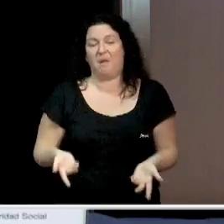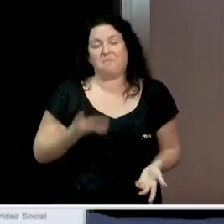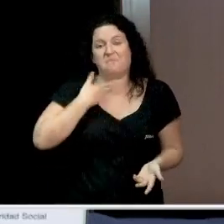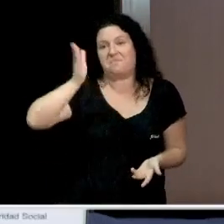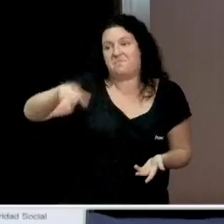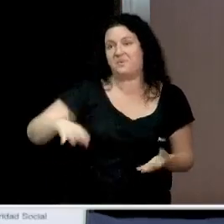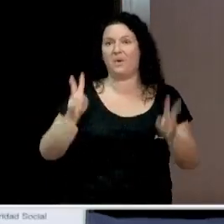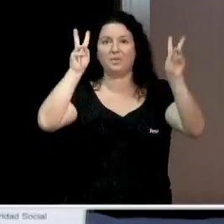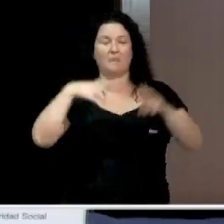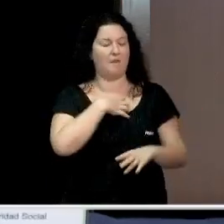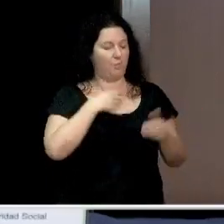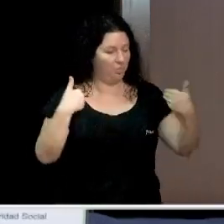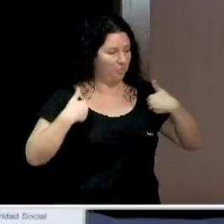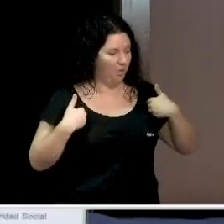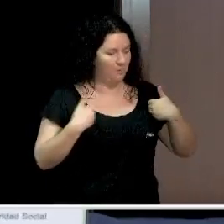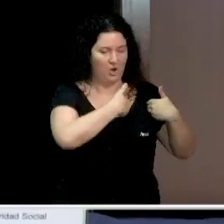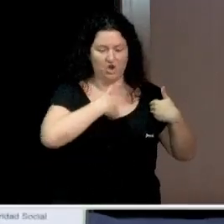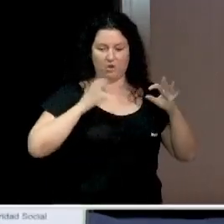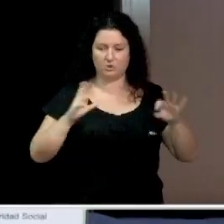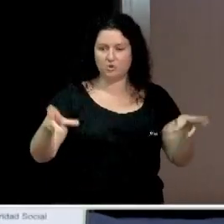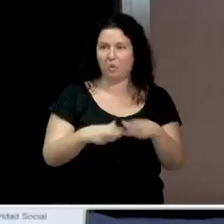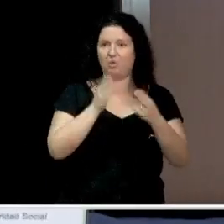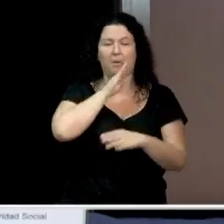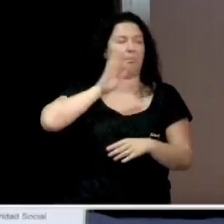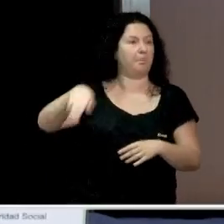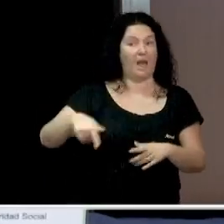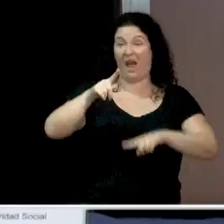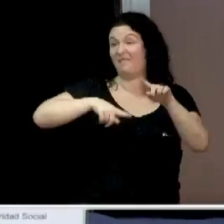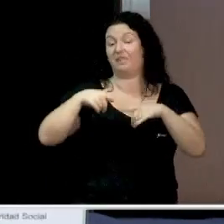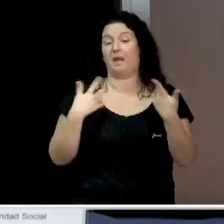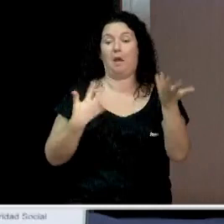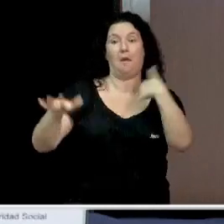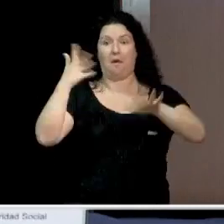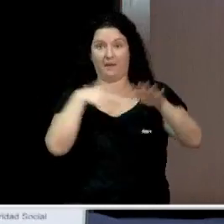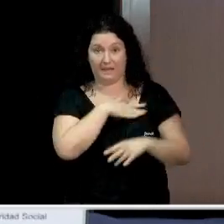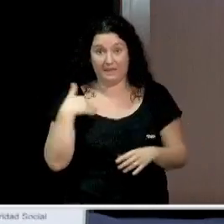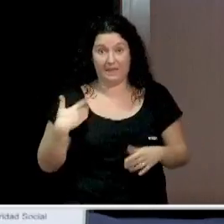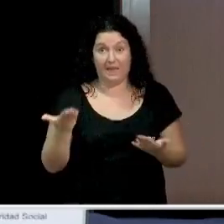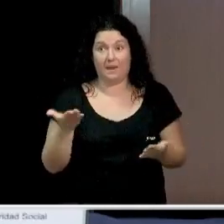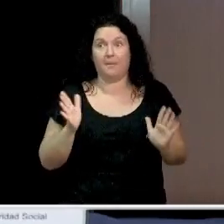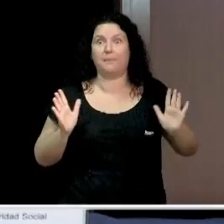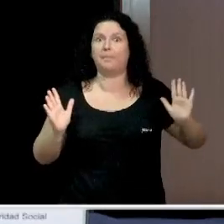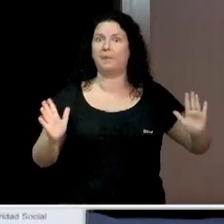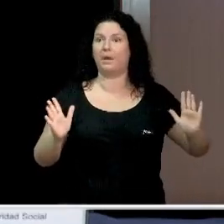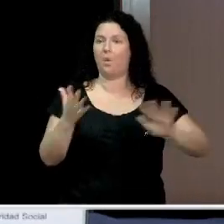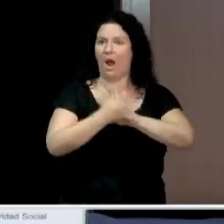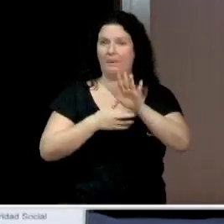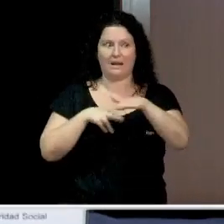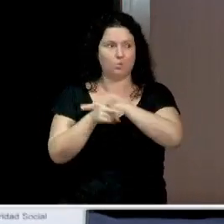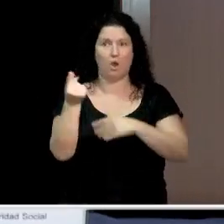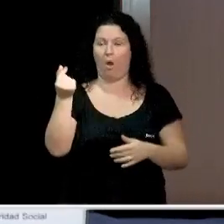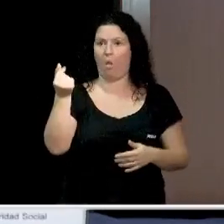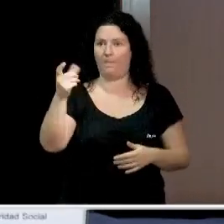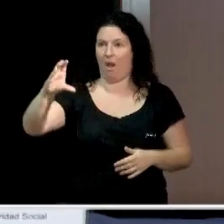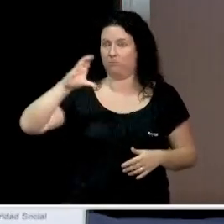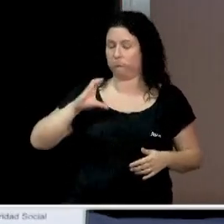función social, pues lógicamente uno lo que tratará es de eludir el cumplimiento de la obligación en la medida de lo posible, pero claro, cuando se ponen recursos económicos de